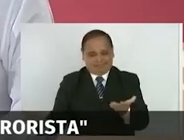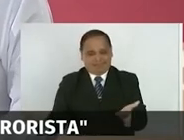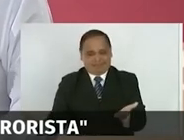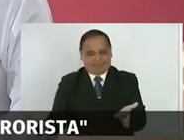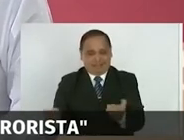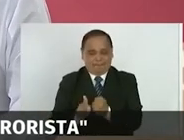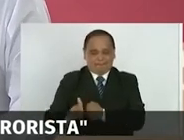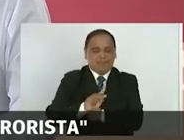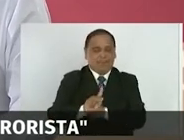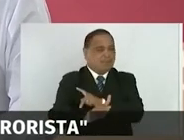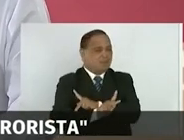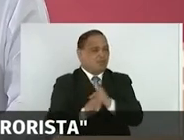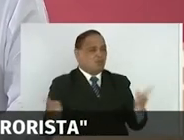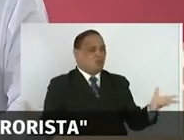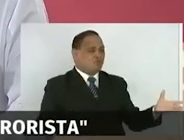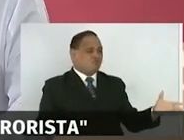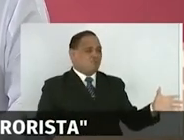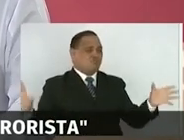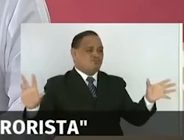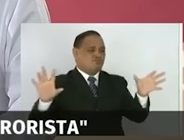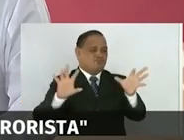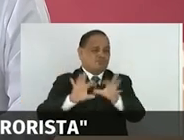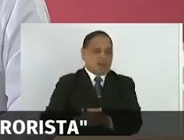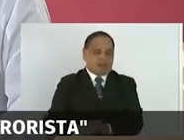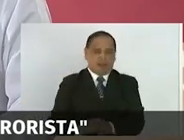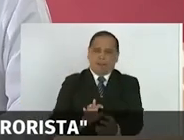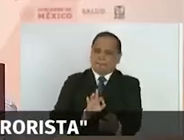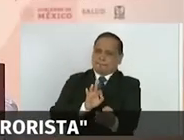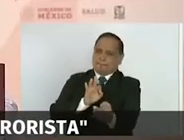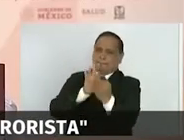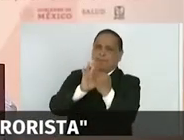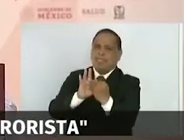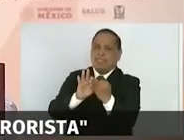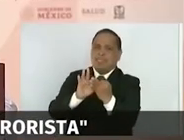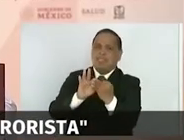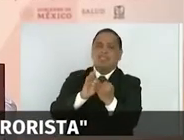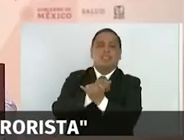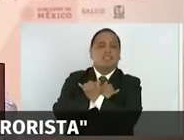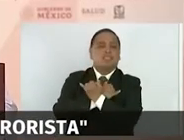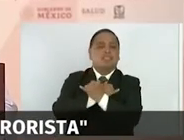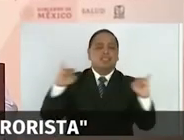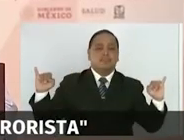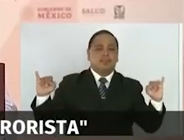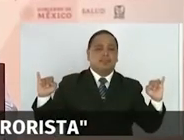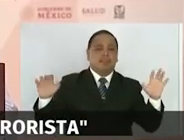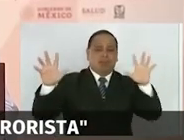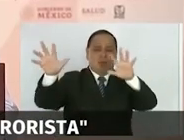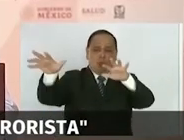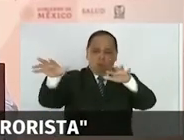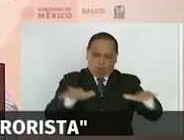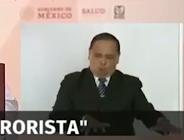de intentar cambiar algo por parte del imperio y están poniendo más las